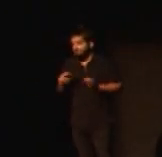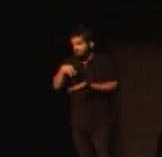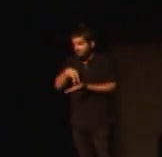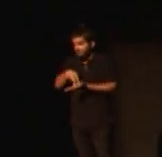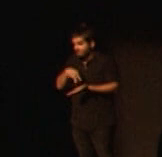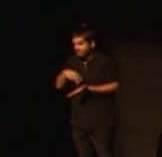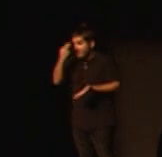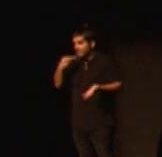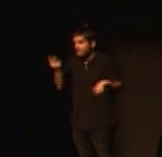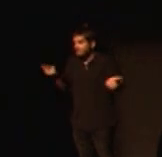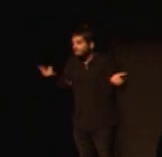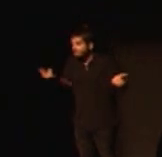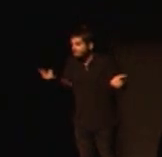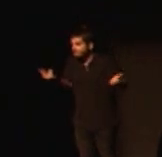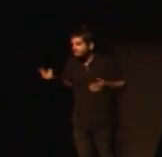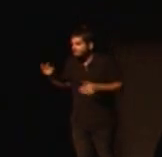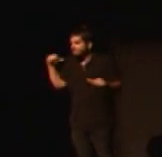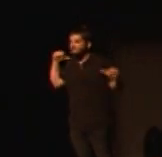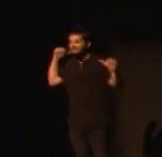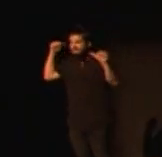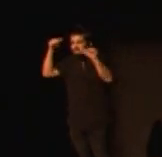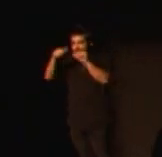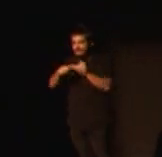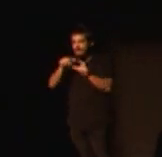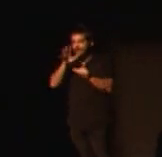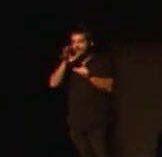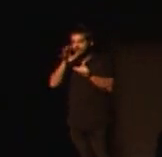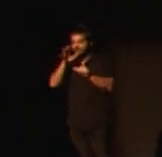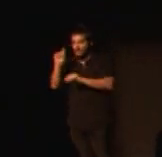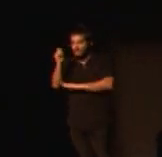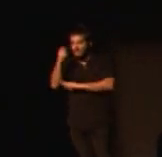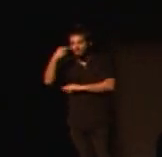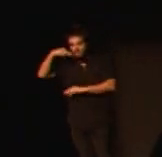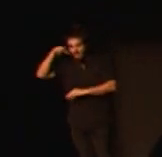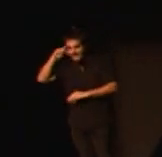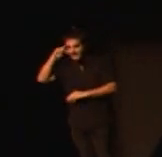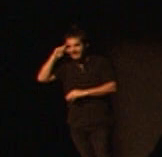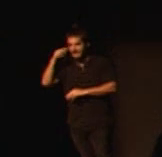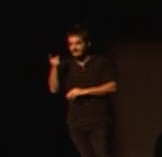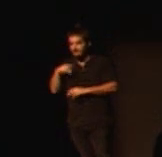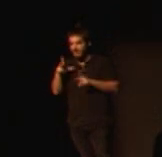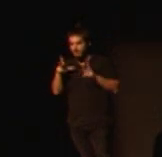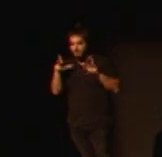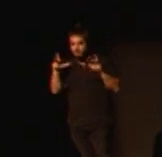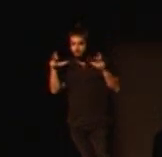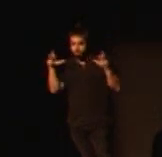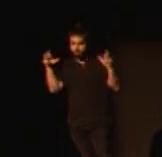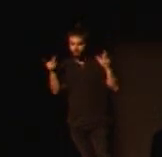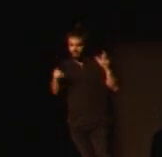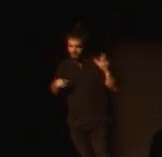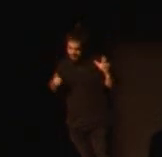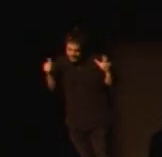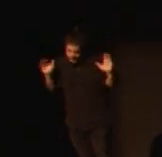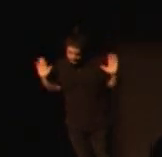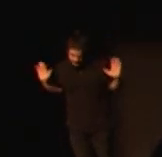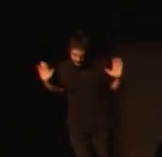pues he ganado en experiencia, he ganado kilos, he ganado